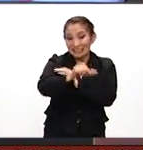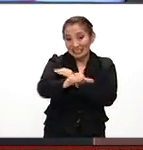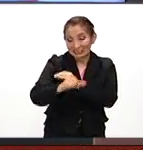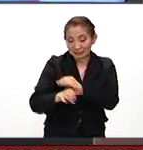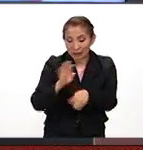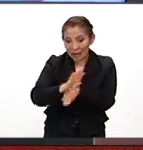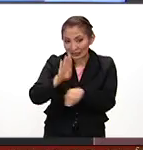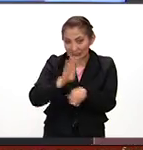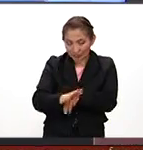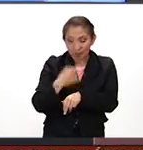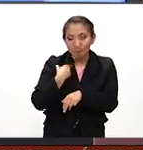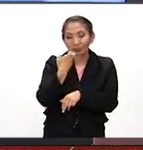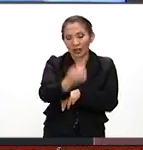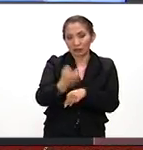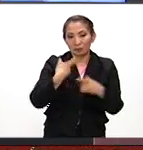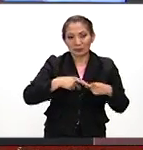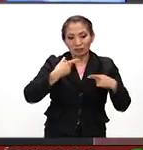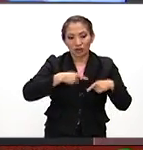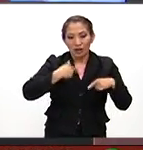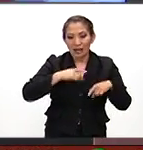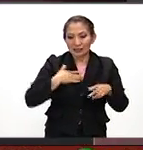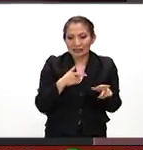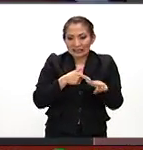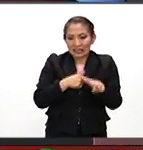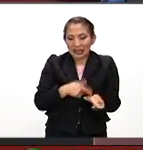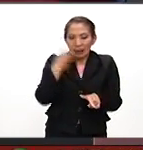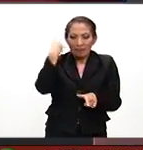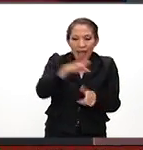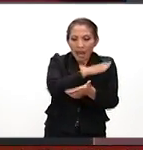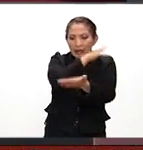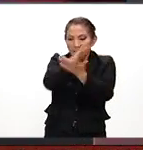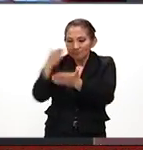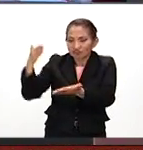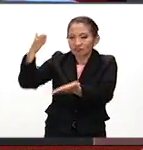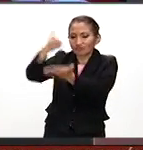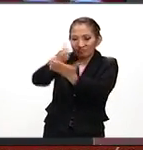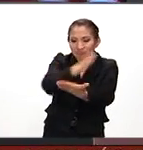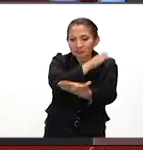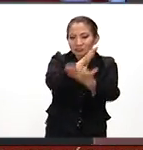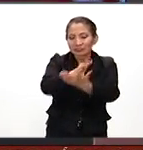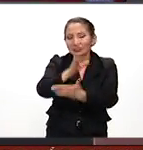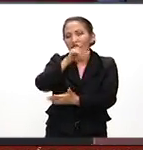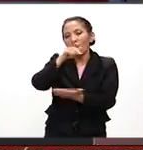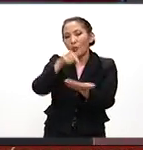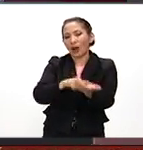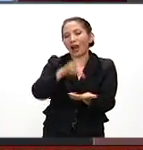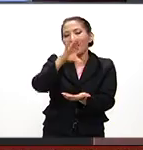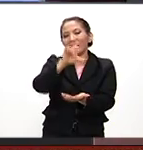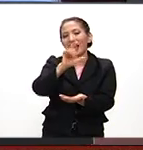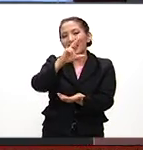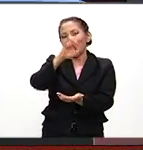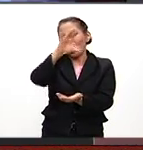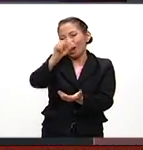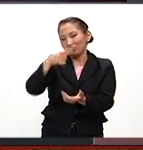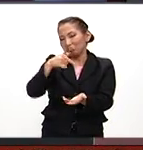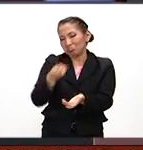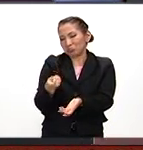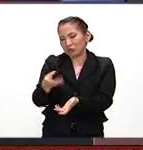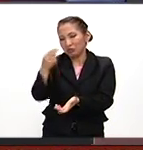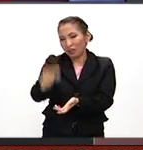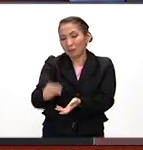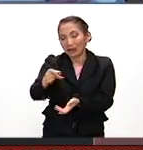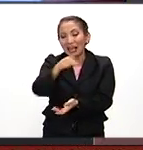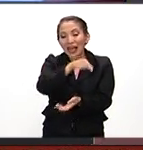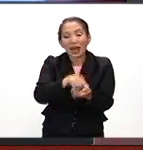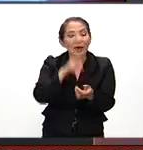es por eso justamente que los atletas continúan con sus viajes hacia las tierras cariocas. Ahí es donde vamos a poder estar viendo, por ejemplo, en